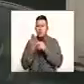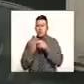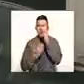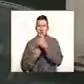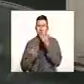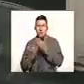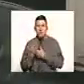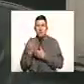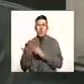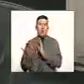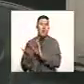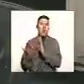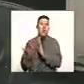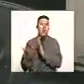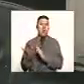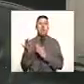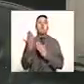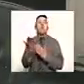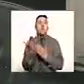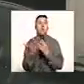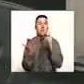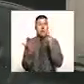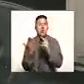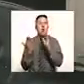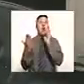trámite al que no le han dado ni siquiera ponencia